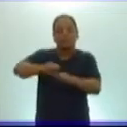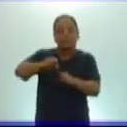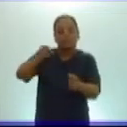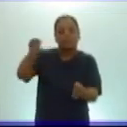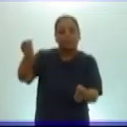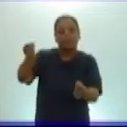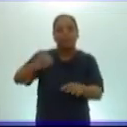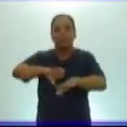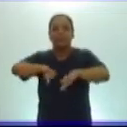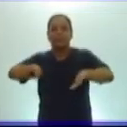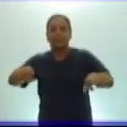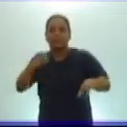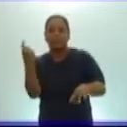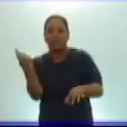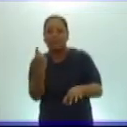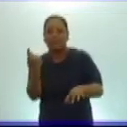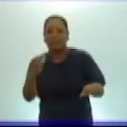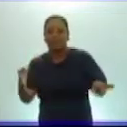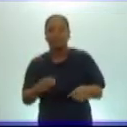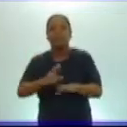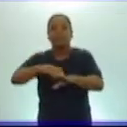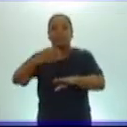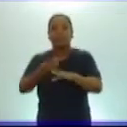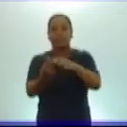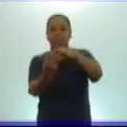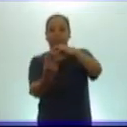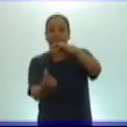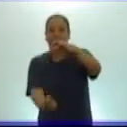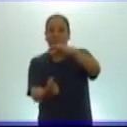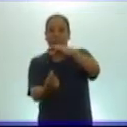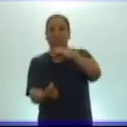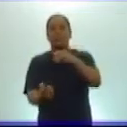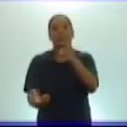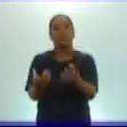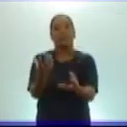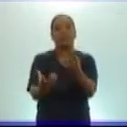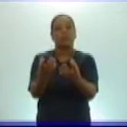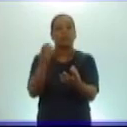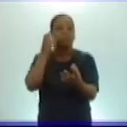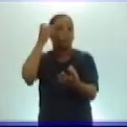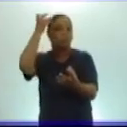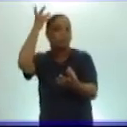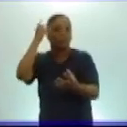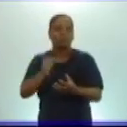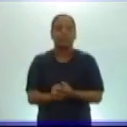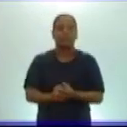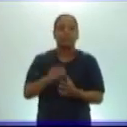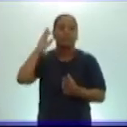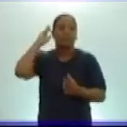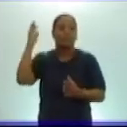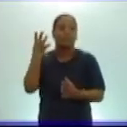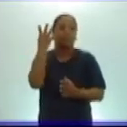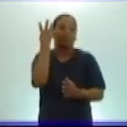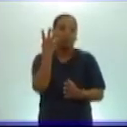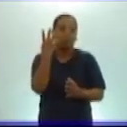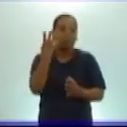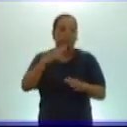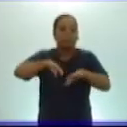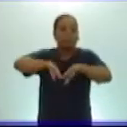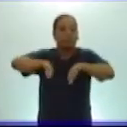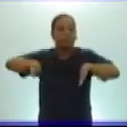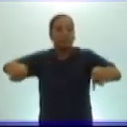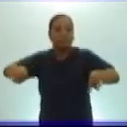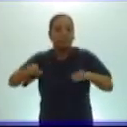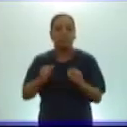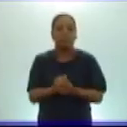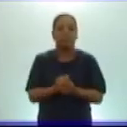hablar también de la filtración y de la vaporización, pero recuerden que hay una 4ª operación de separación de los componentes de las mezclas